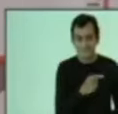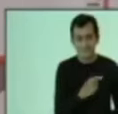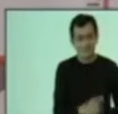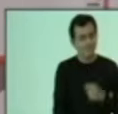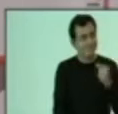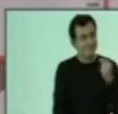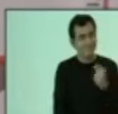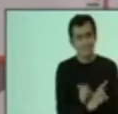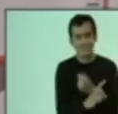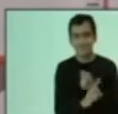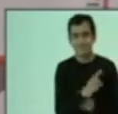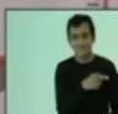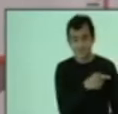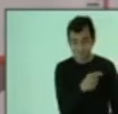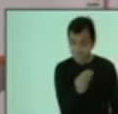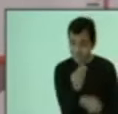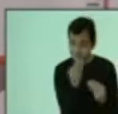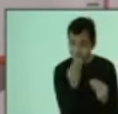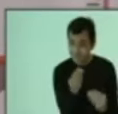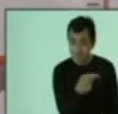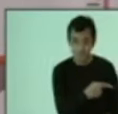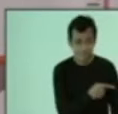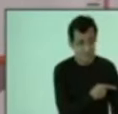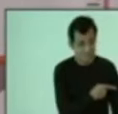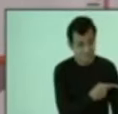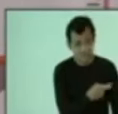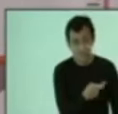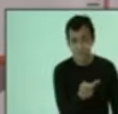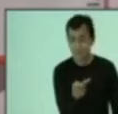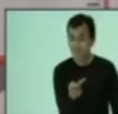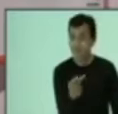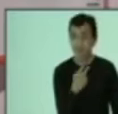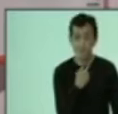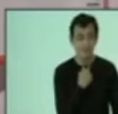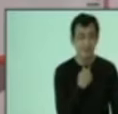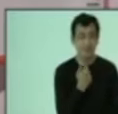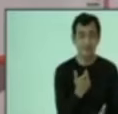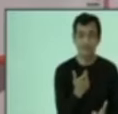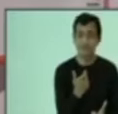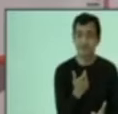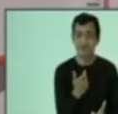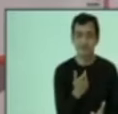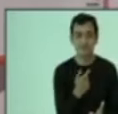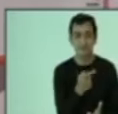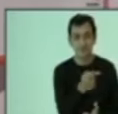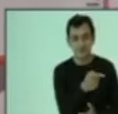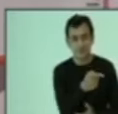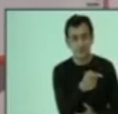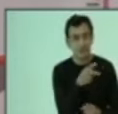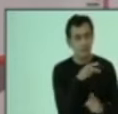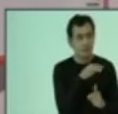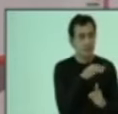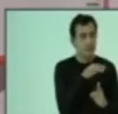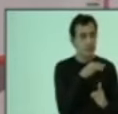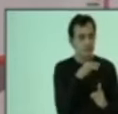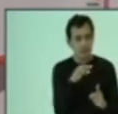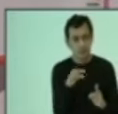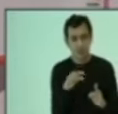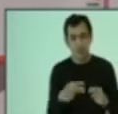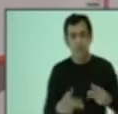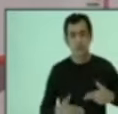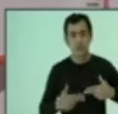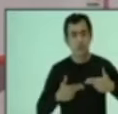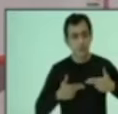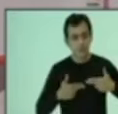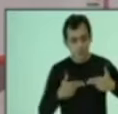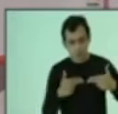que es la pobreza. Las soluciones deben encontrar su viabilidad en una visión humanista donde se brinde